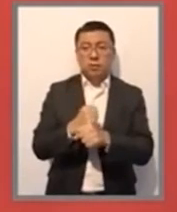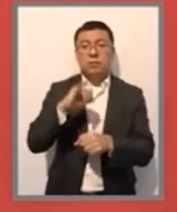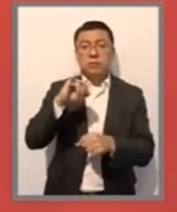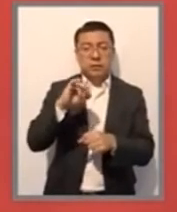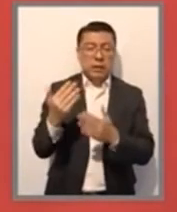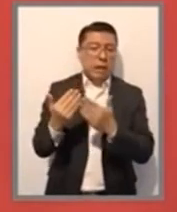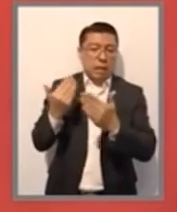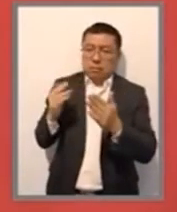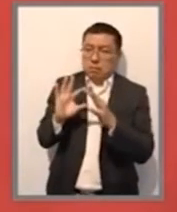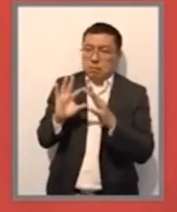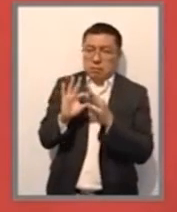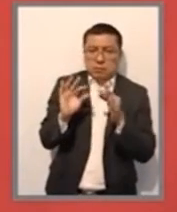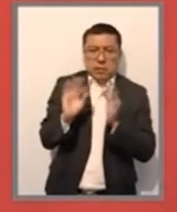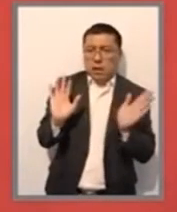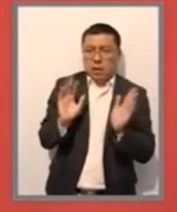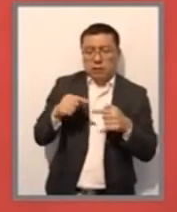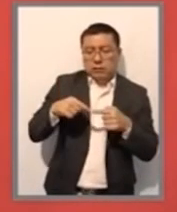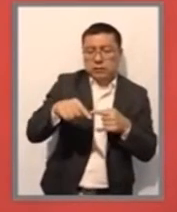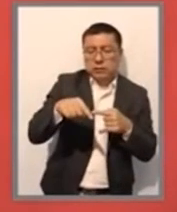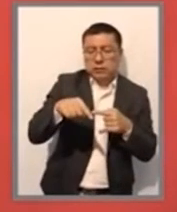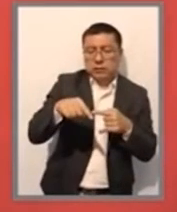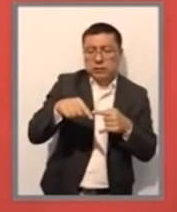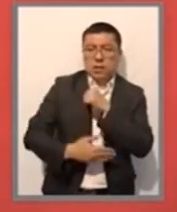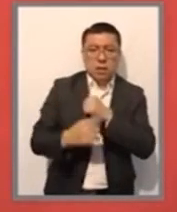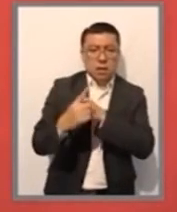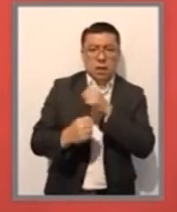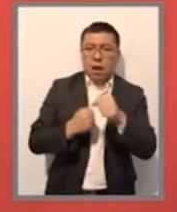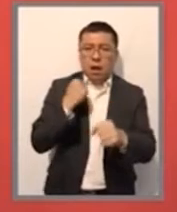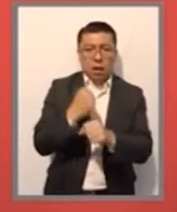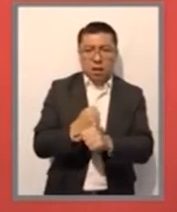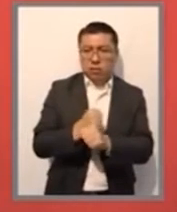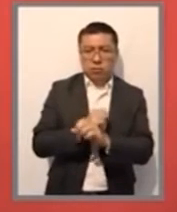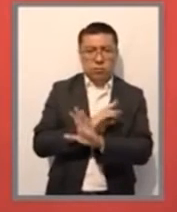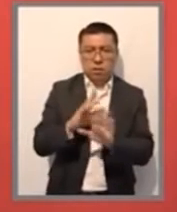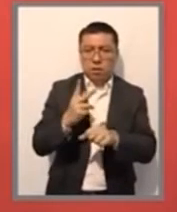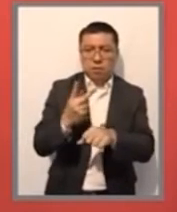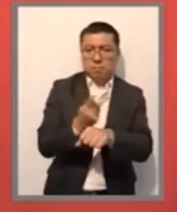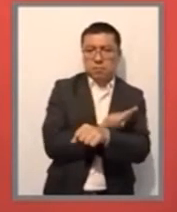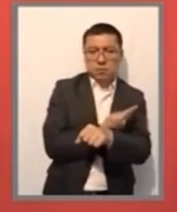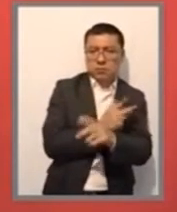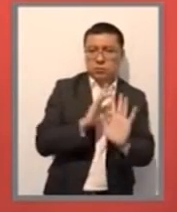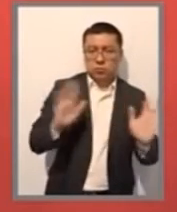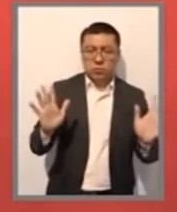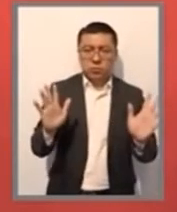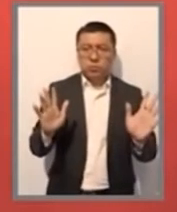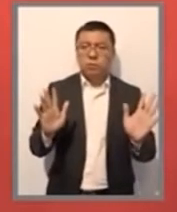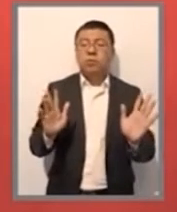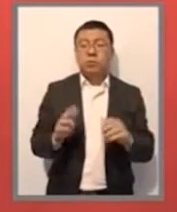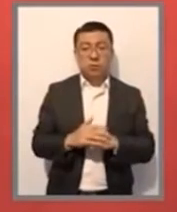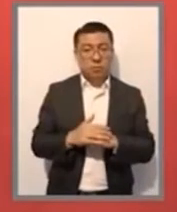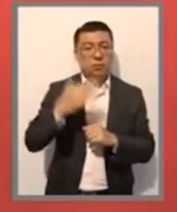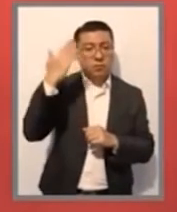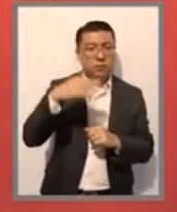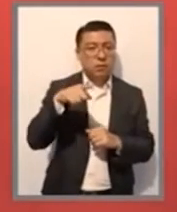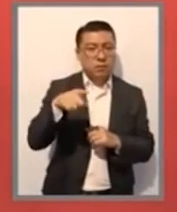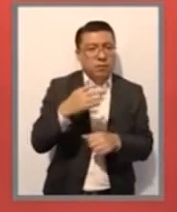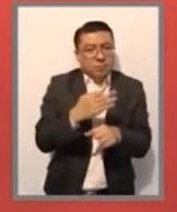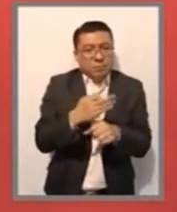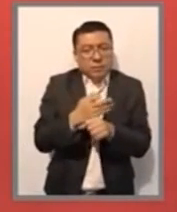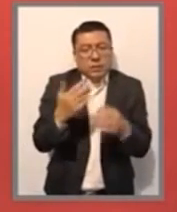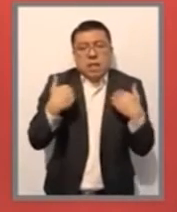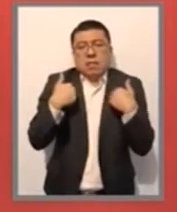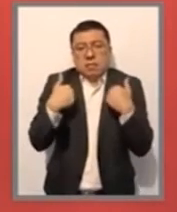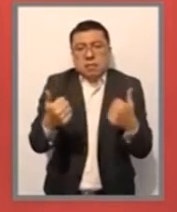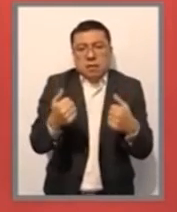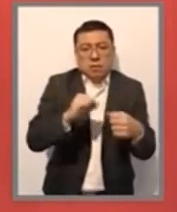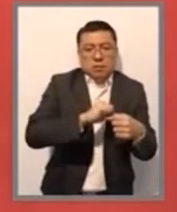el cierre formal con ese tercer periodo de evaluación, por supuesto de una manera contextualizada, entendiendo lo que está pasando